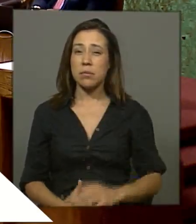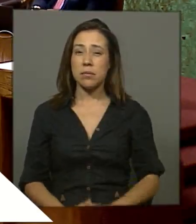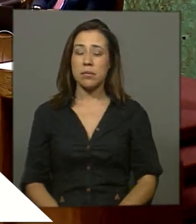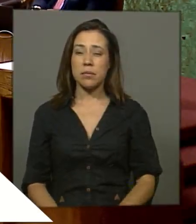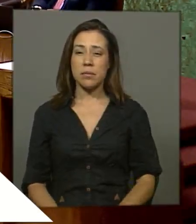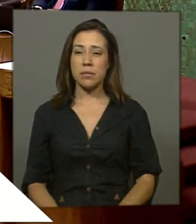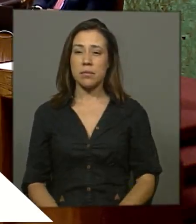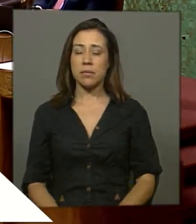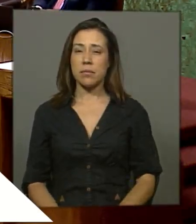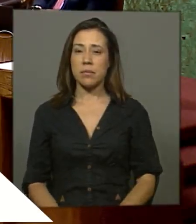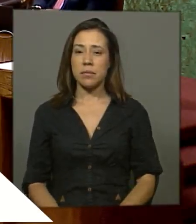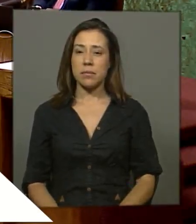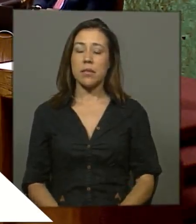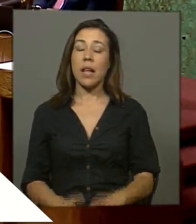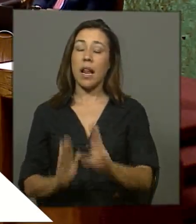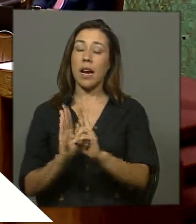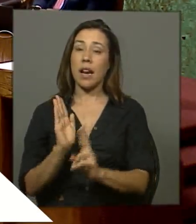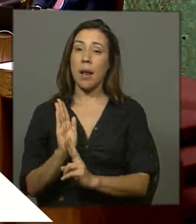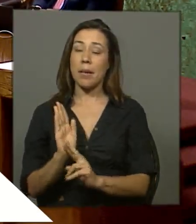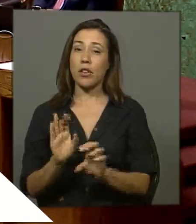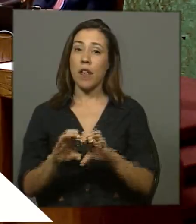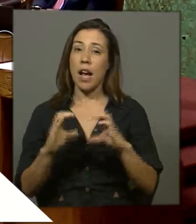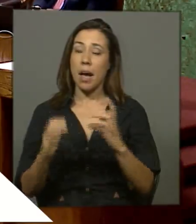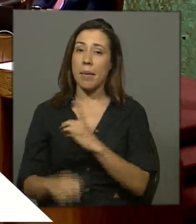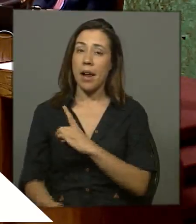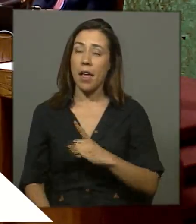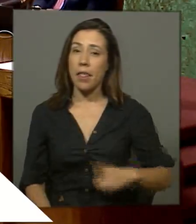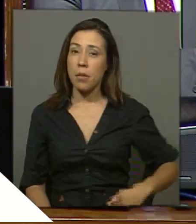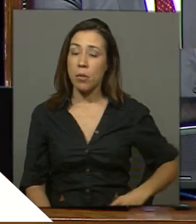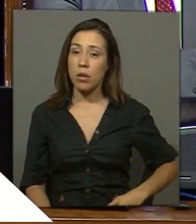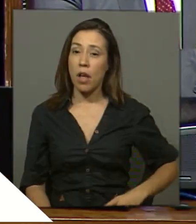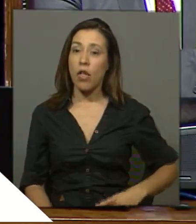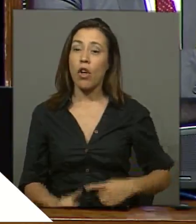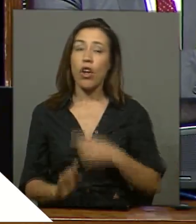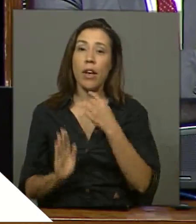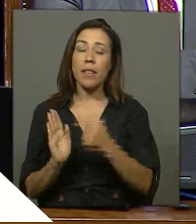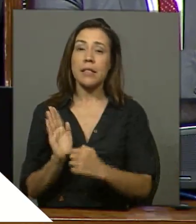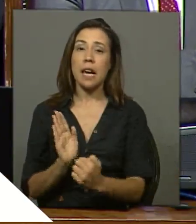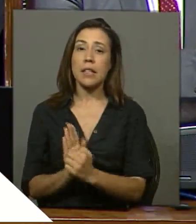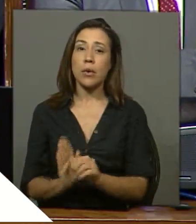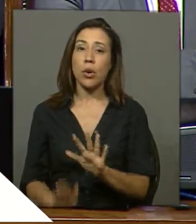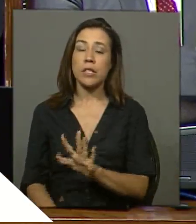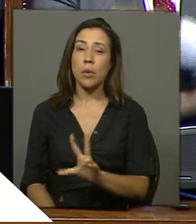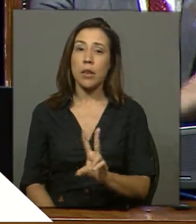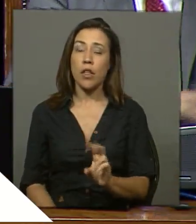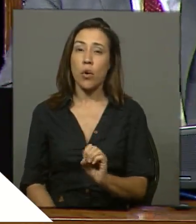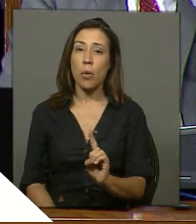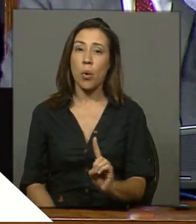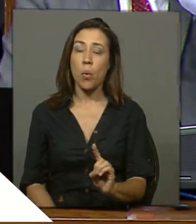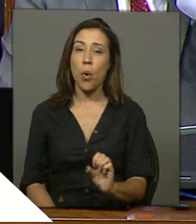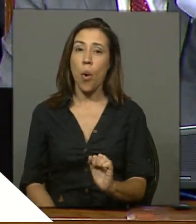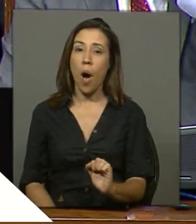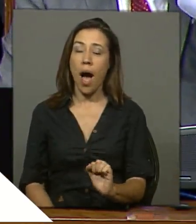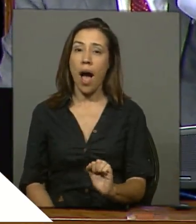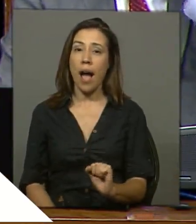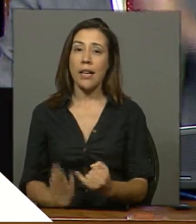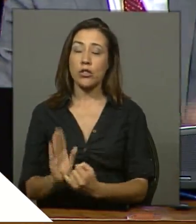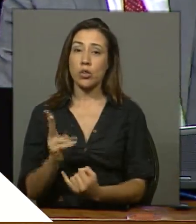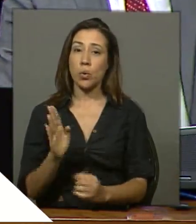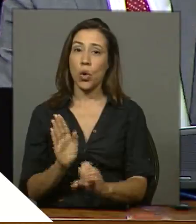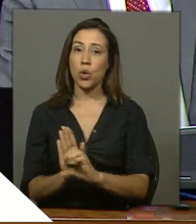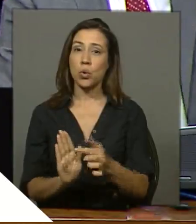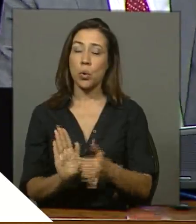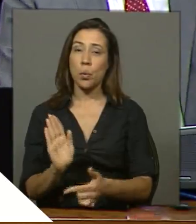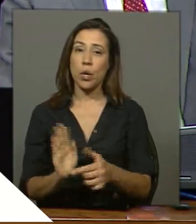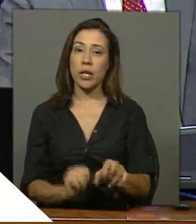reglamento del reglamento de la cámara de diputados y en virtud de lo dispuesto en el artículo 52 número 1 letra a inciso segundo de la constitución